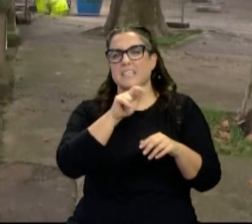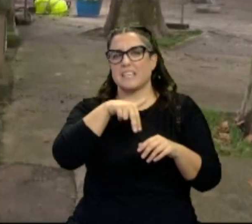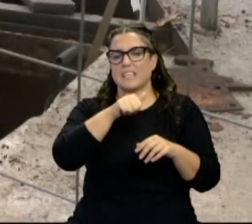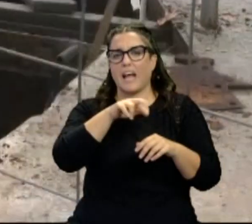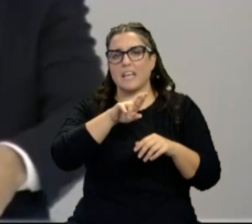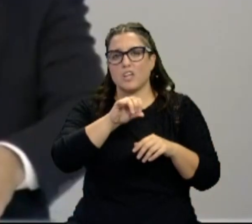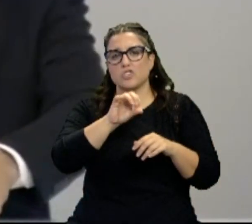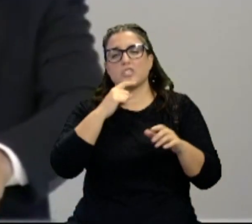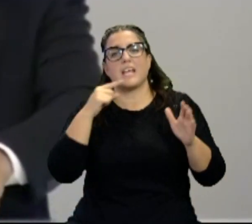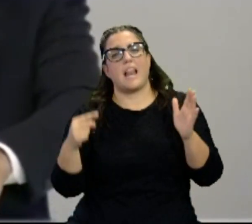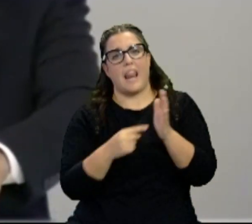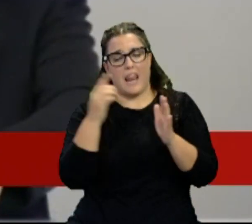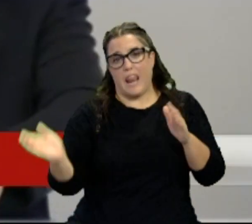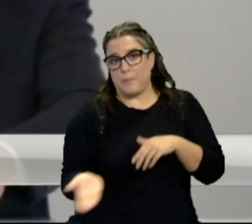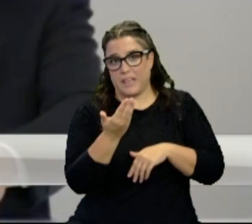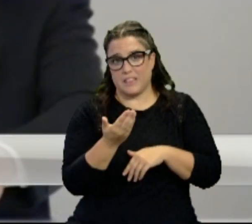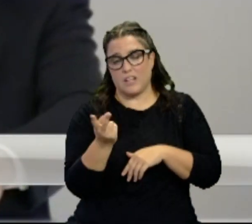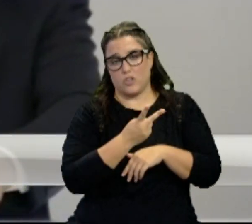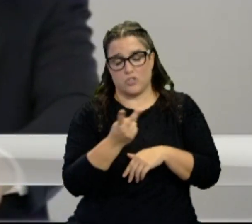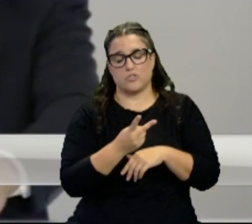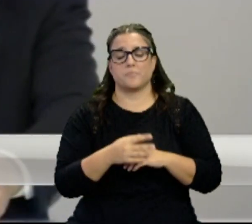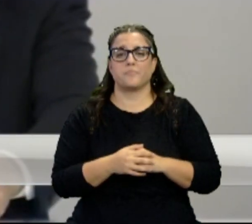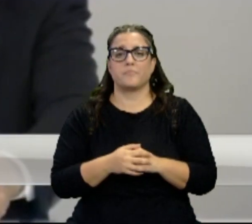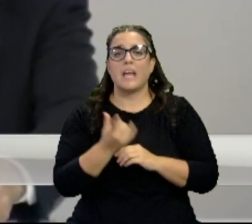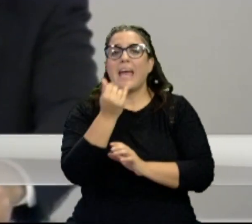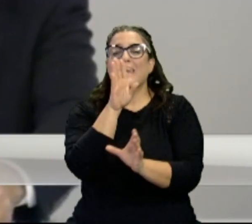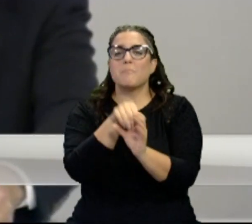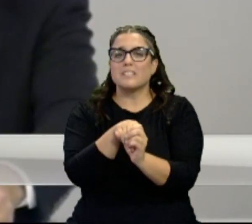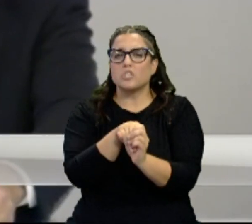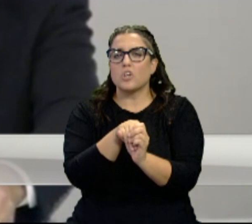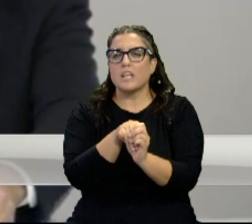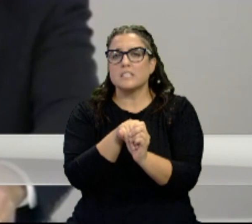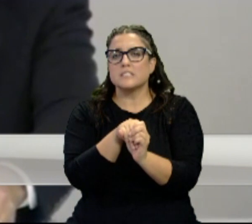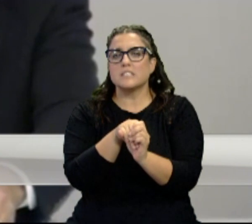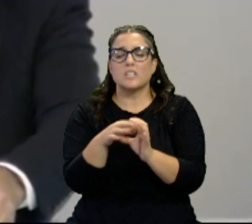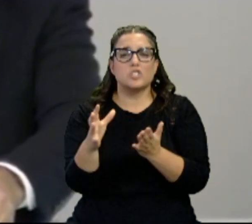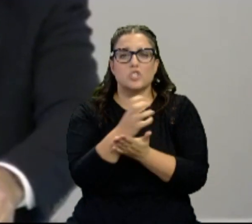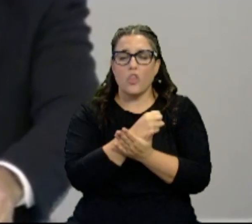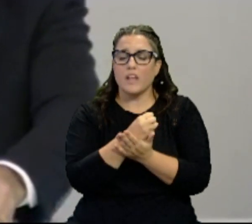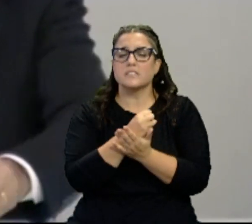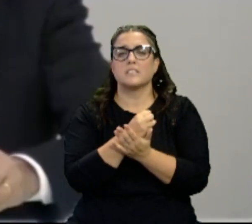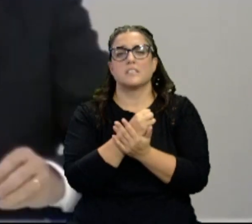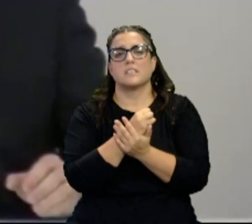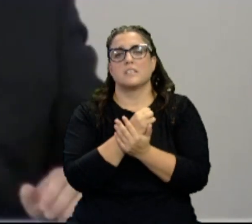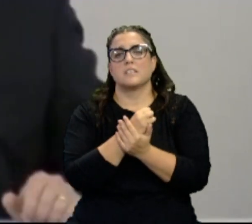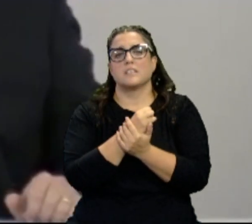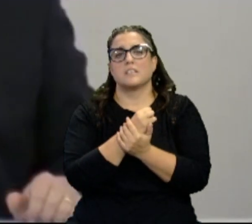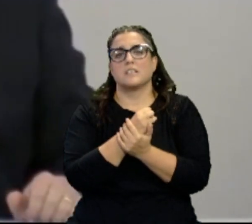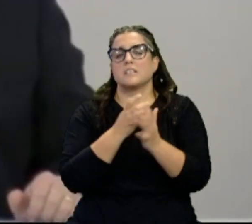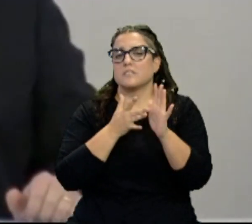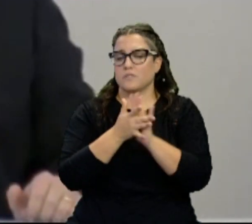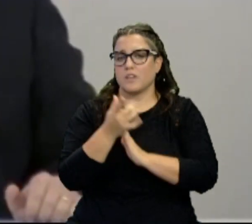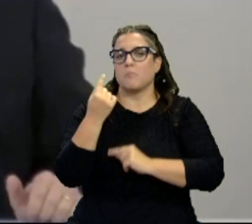Brit. Ni una sola de las inversiones va a ser razón para que no salgan adelante